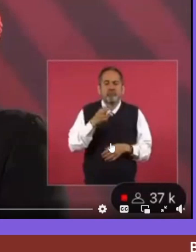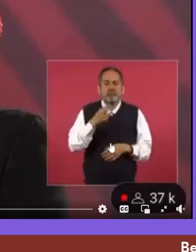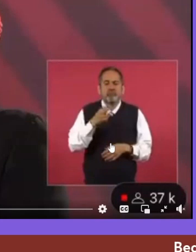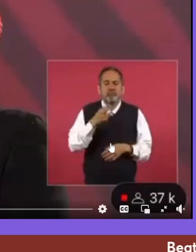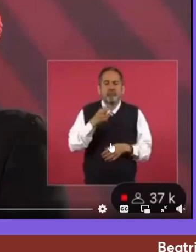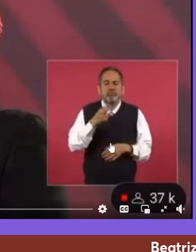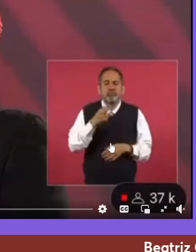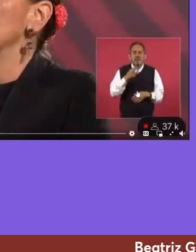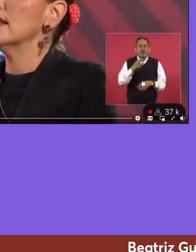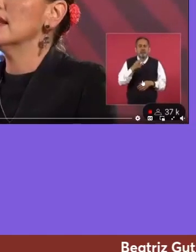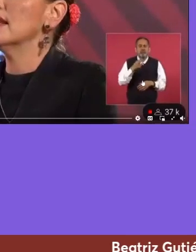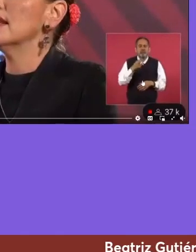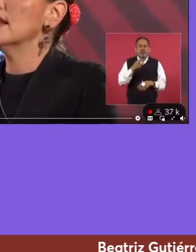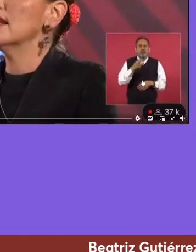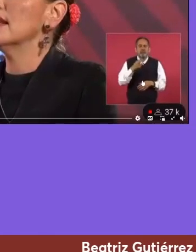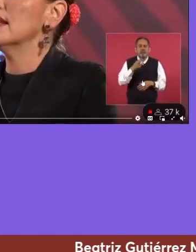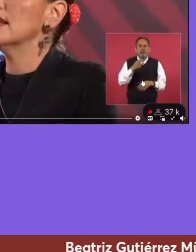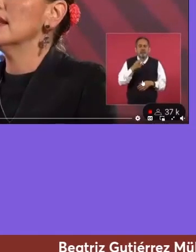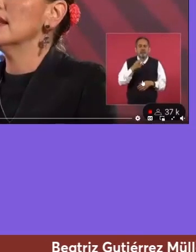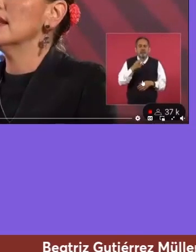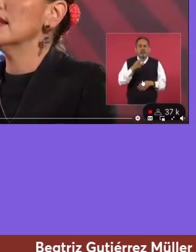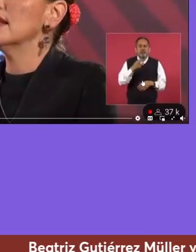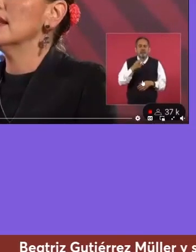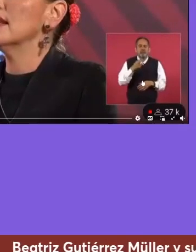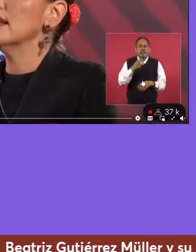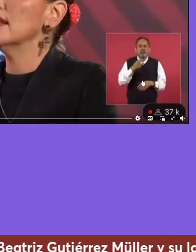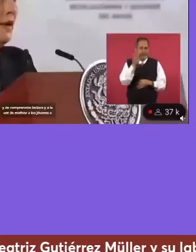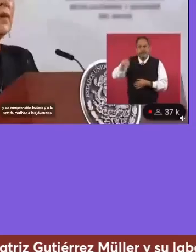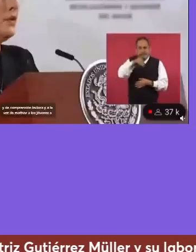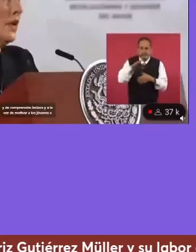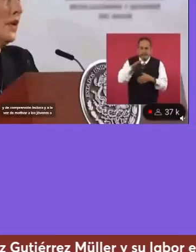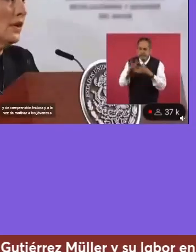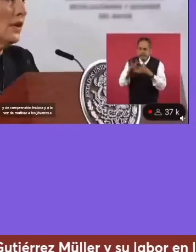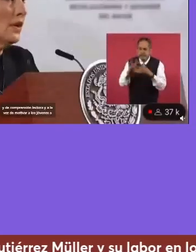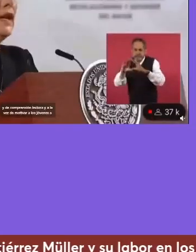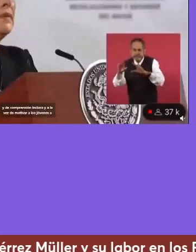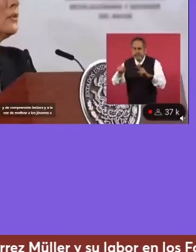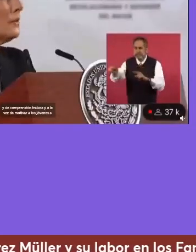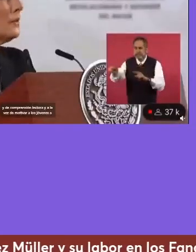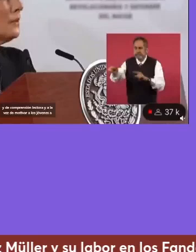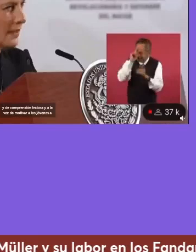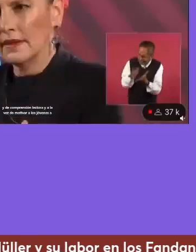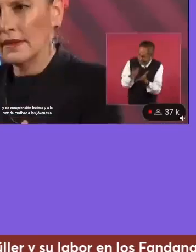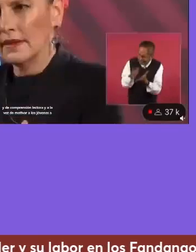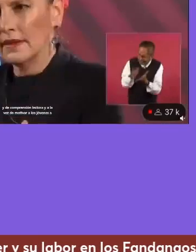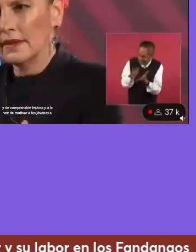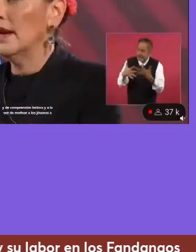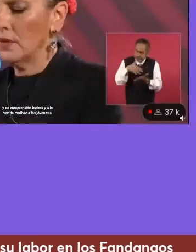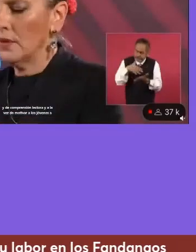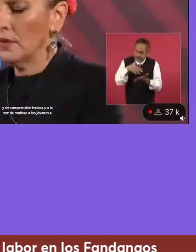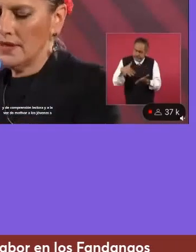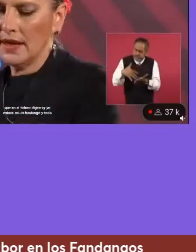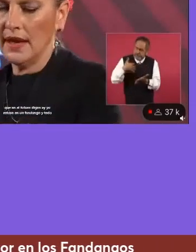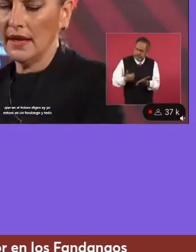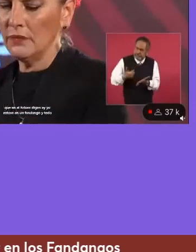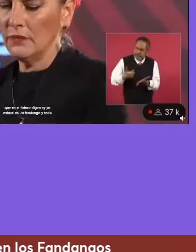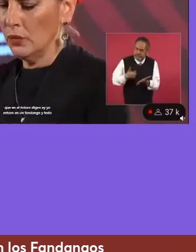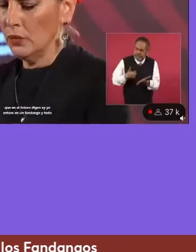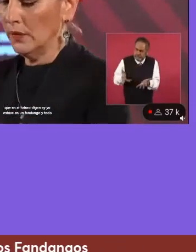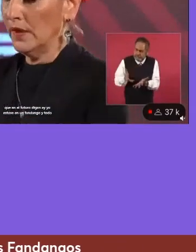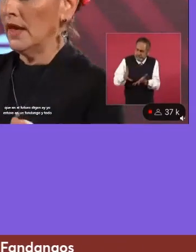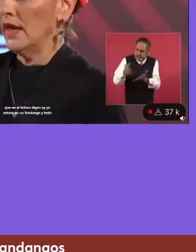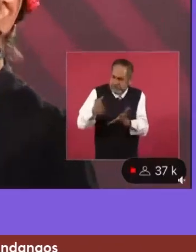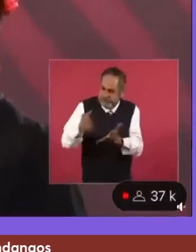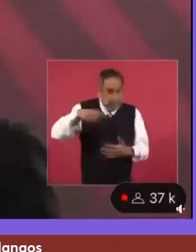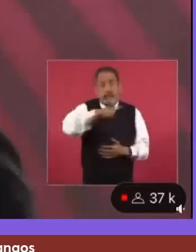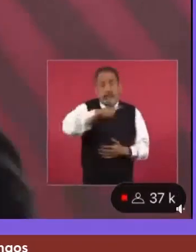un proyecto que está enmarcado dentro de toda esta Estrategia Nacional de Lectura. Y vamos a ver un poco de